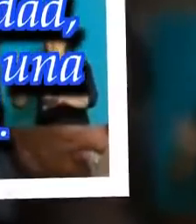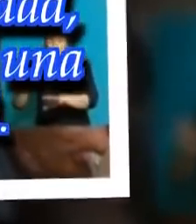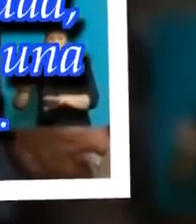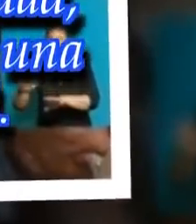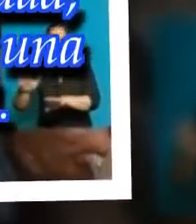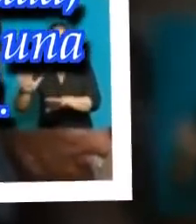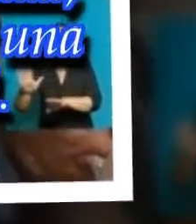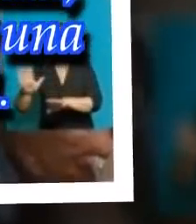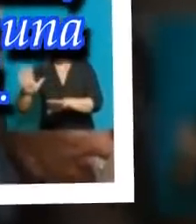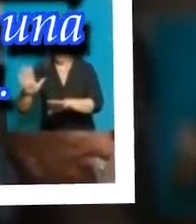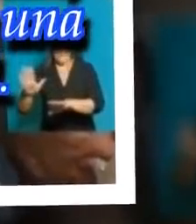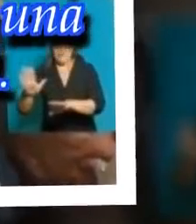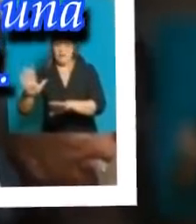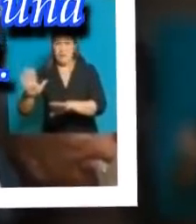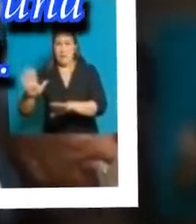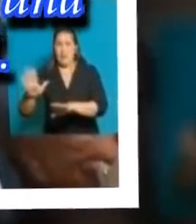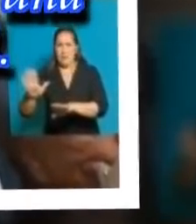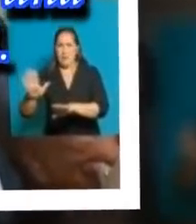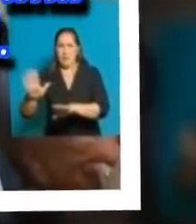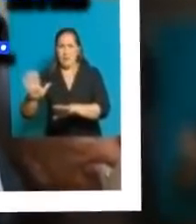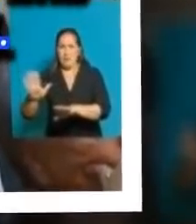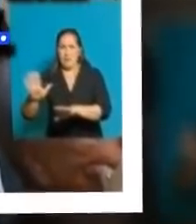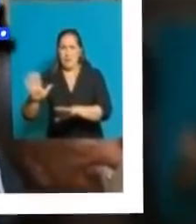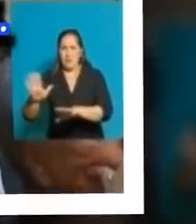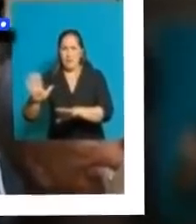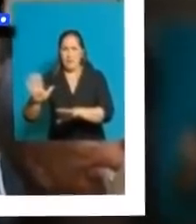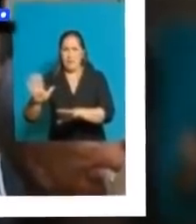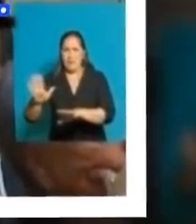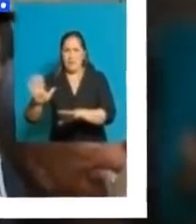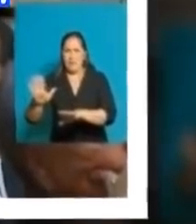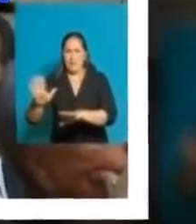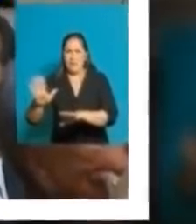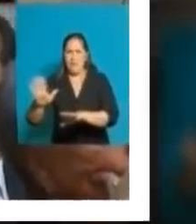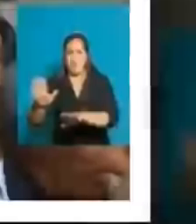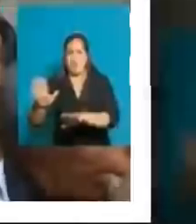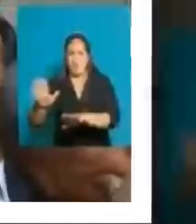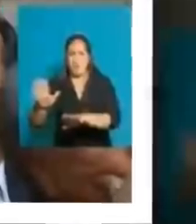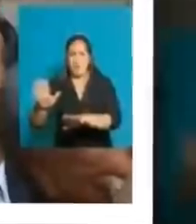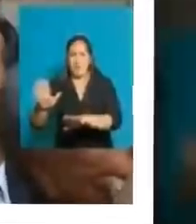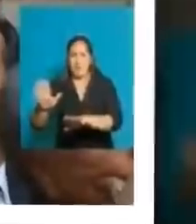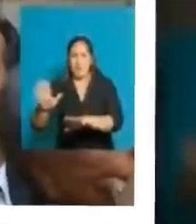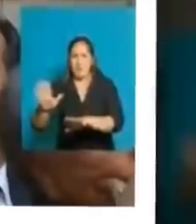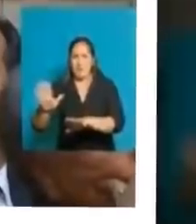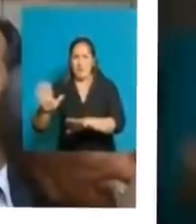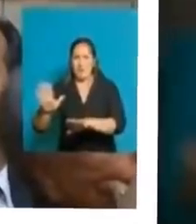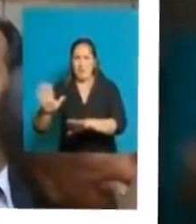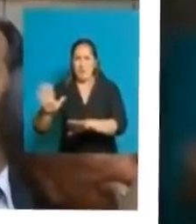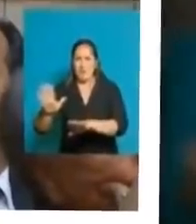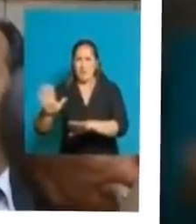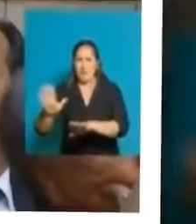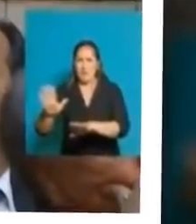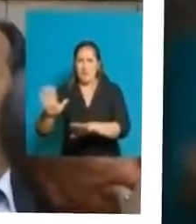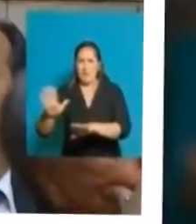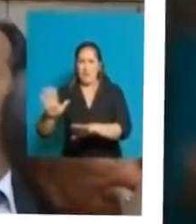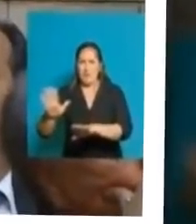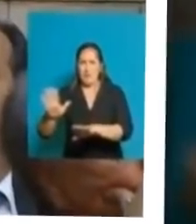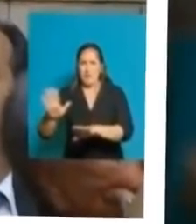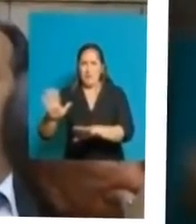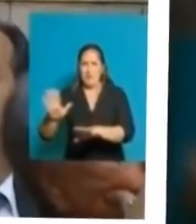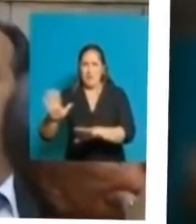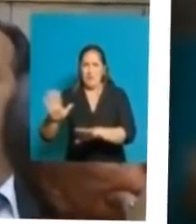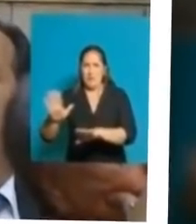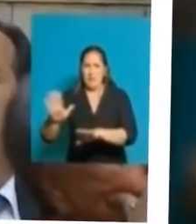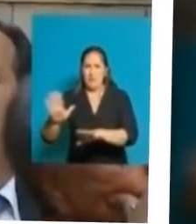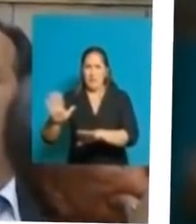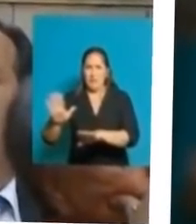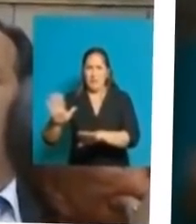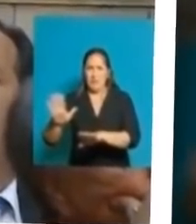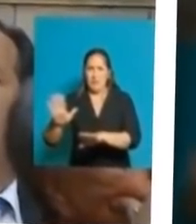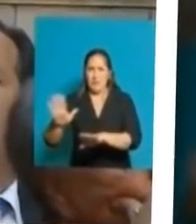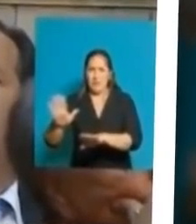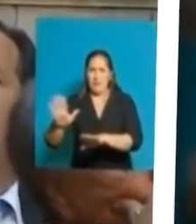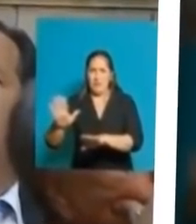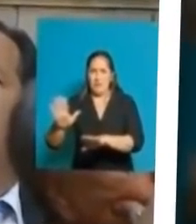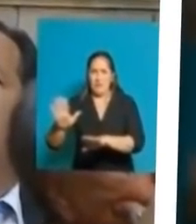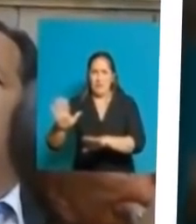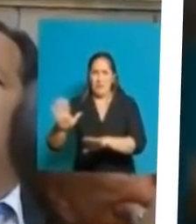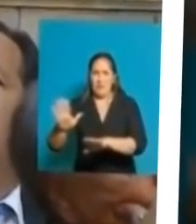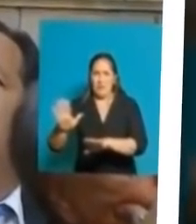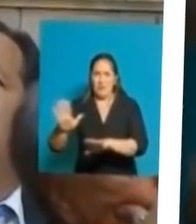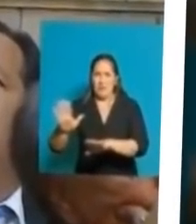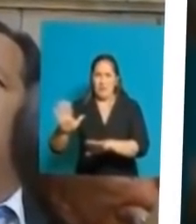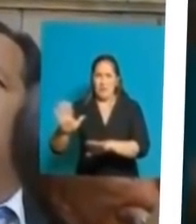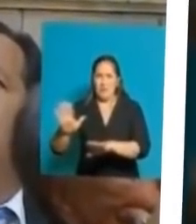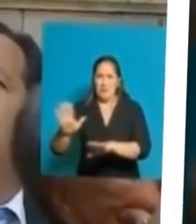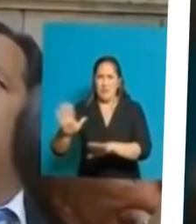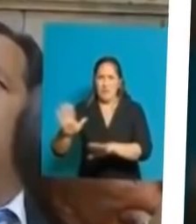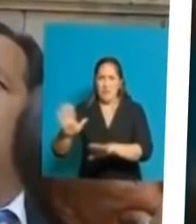oficialismo en las últimas legislativas en la ciudad, quien no había podido asumir por una denuncia por maltrato infantil.